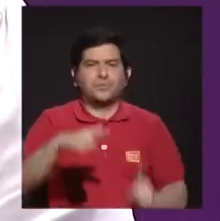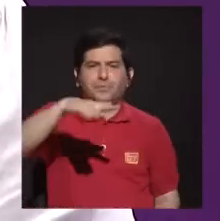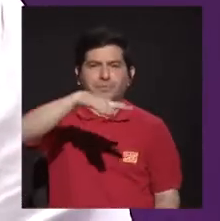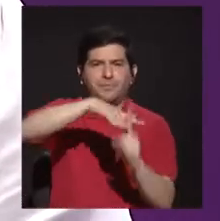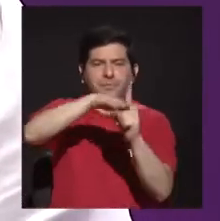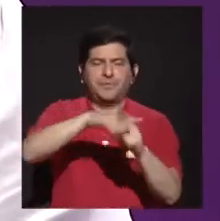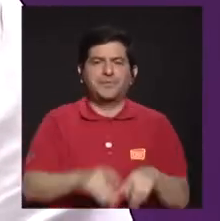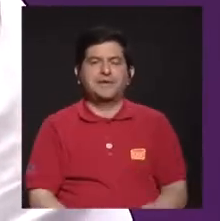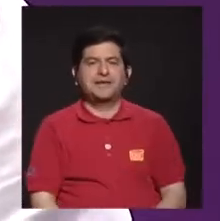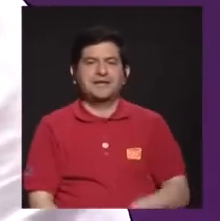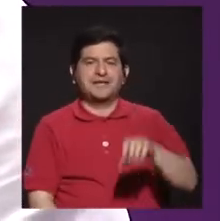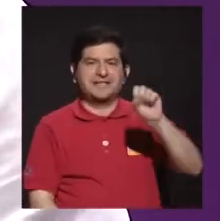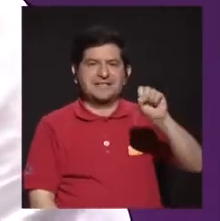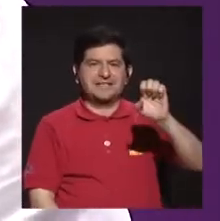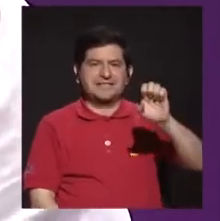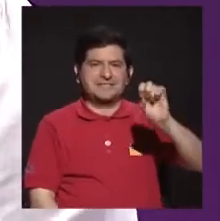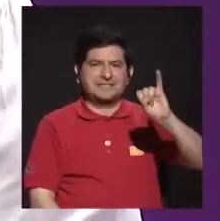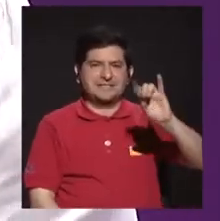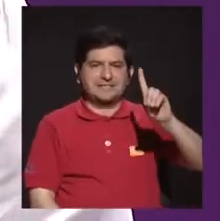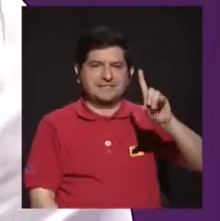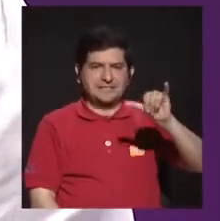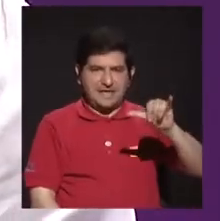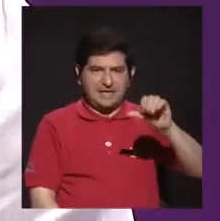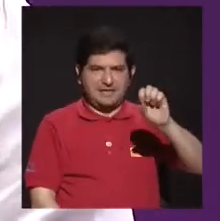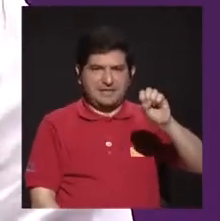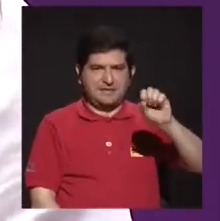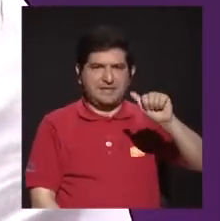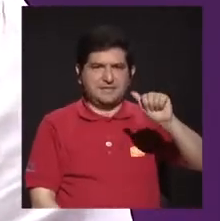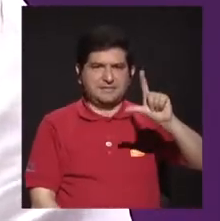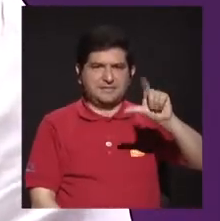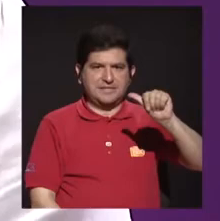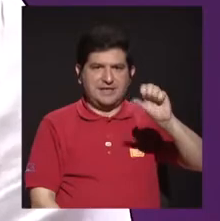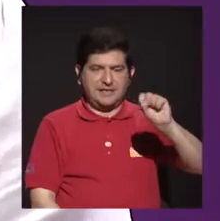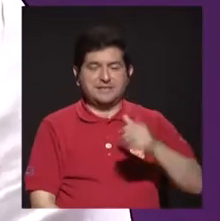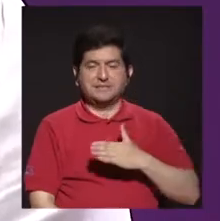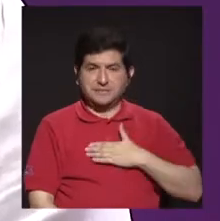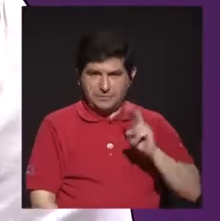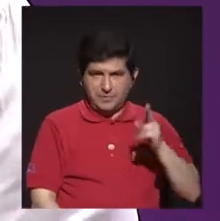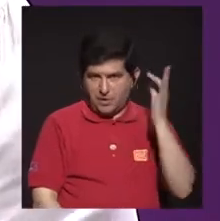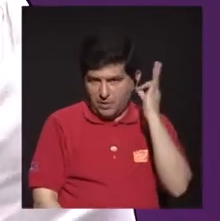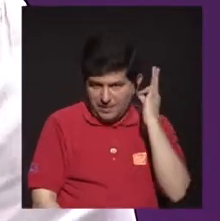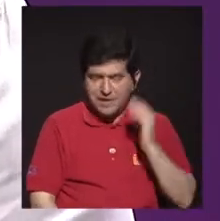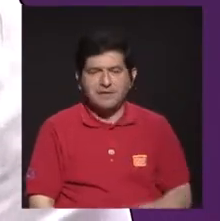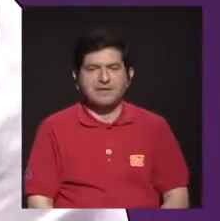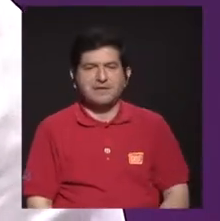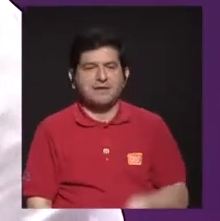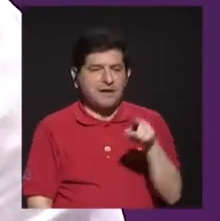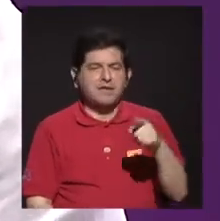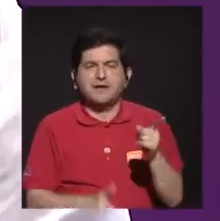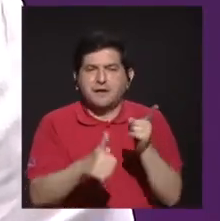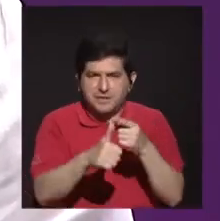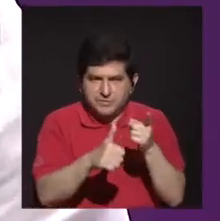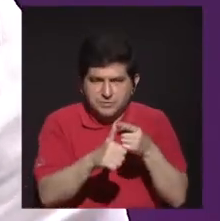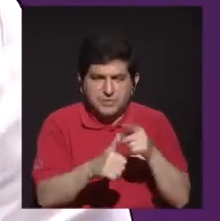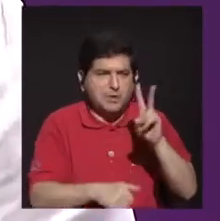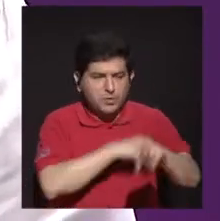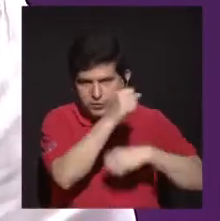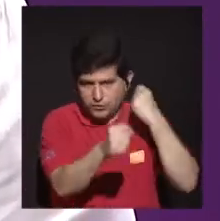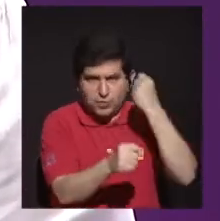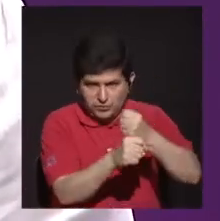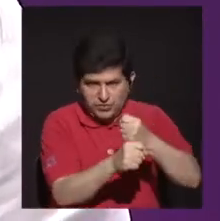aparece Sadie Salas, que también es mi compañera, y durante esos primeros